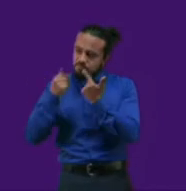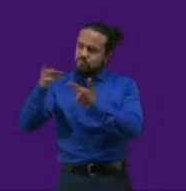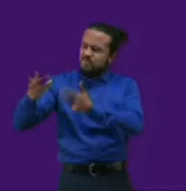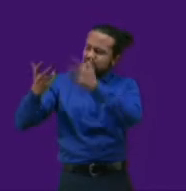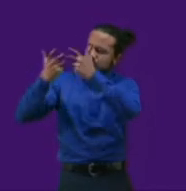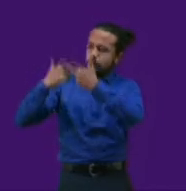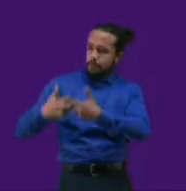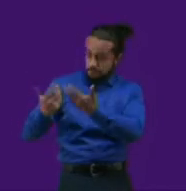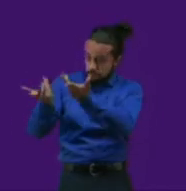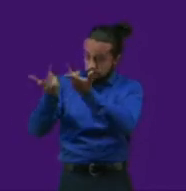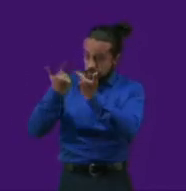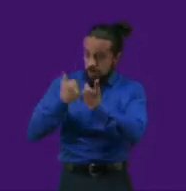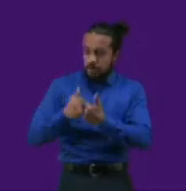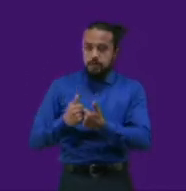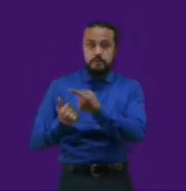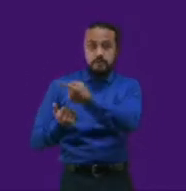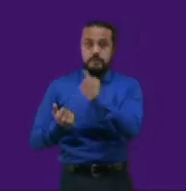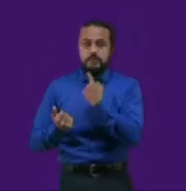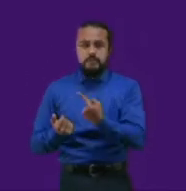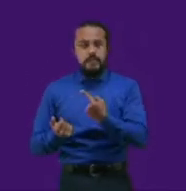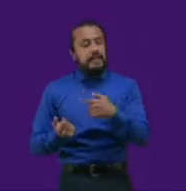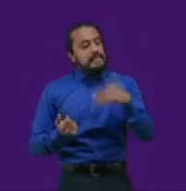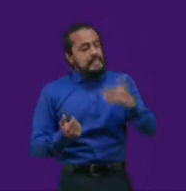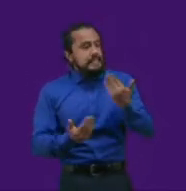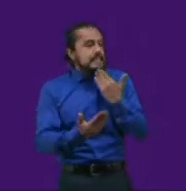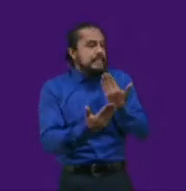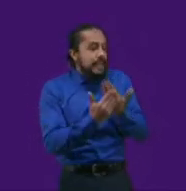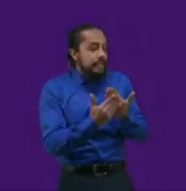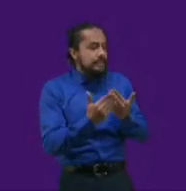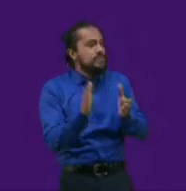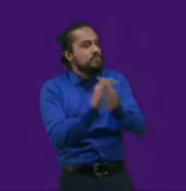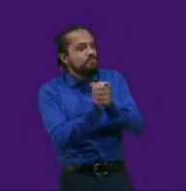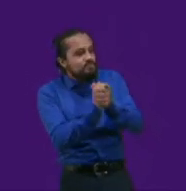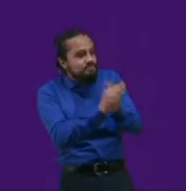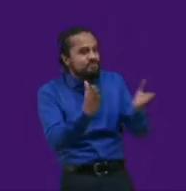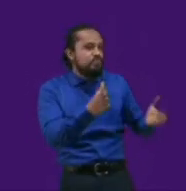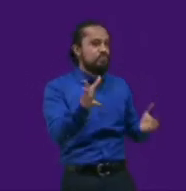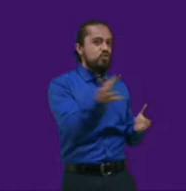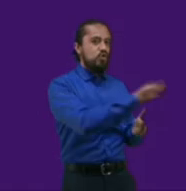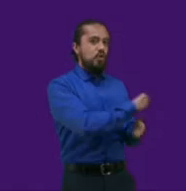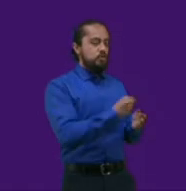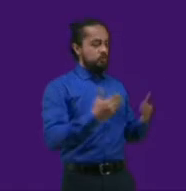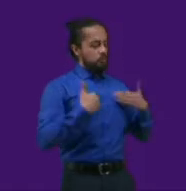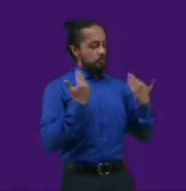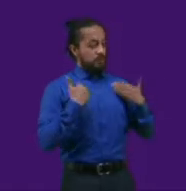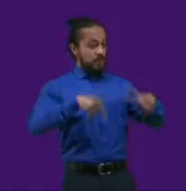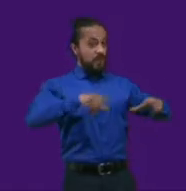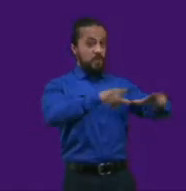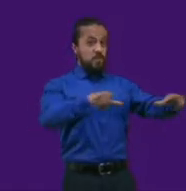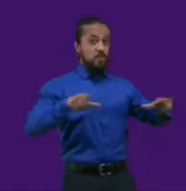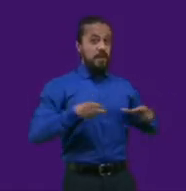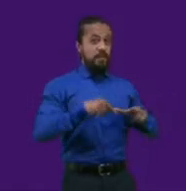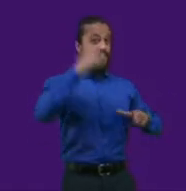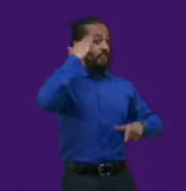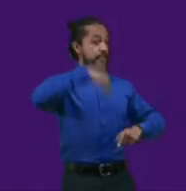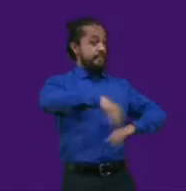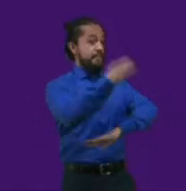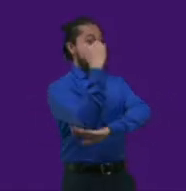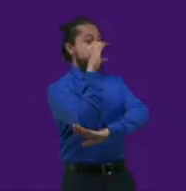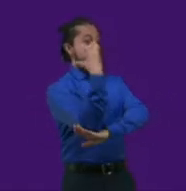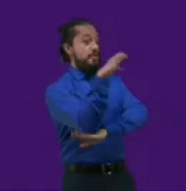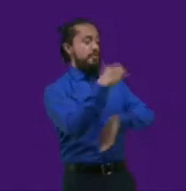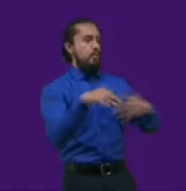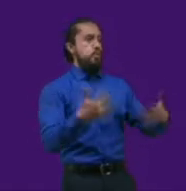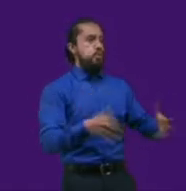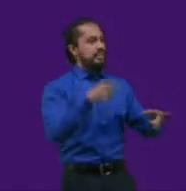Javier, gracias y un saludo a todos. Muy emocionante participar de este evento. Colombia es un país que tiene que seguir